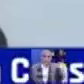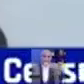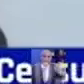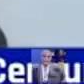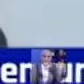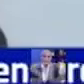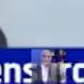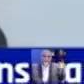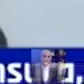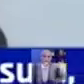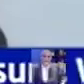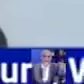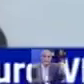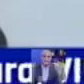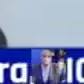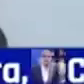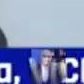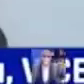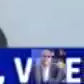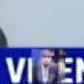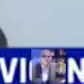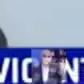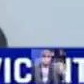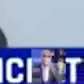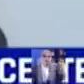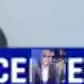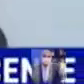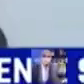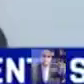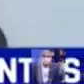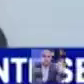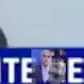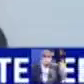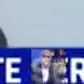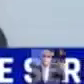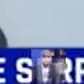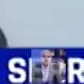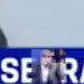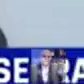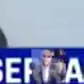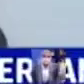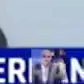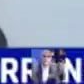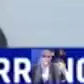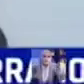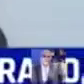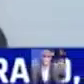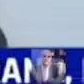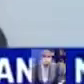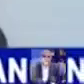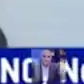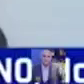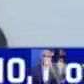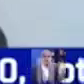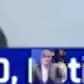apenas hace unas semanas el propio Claudio X González fue entrevistado a modo